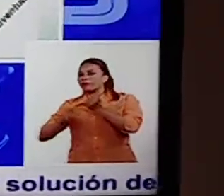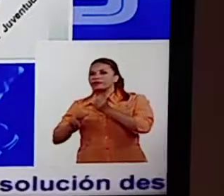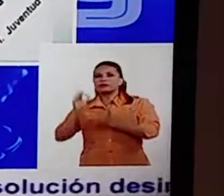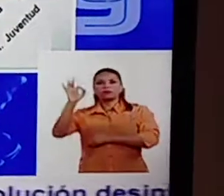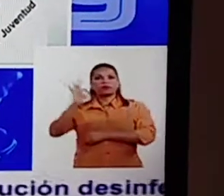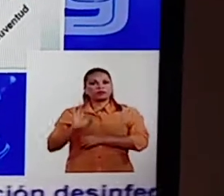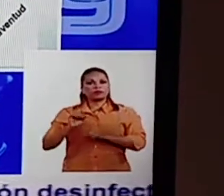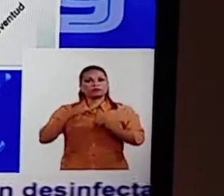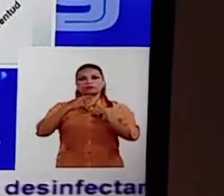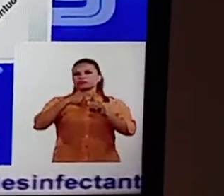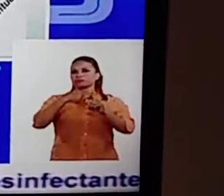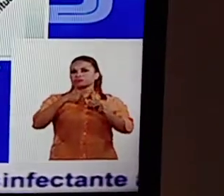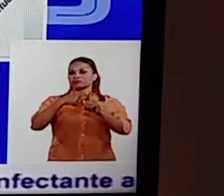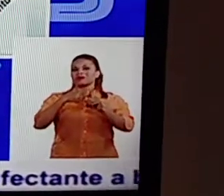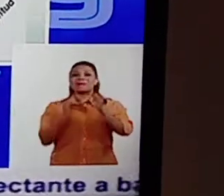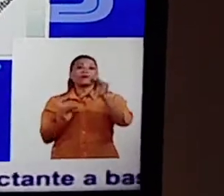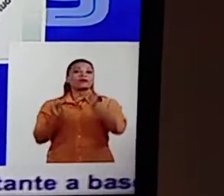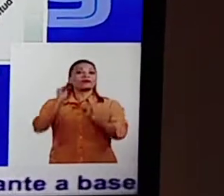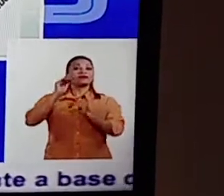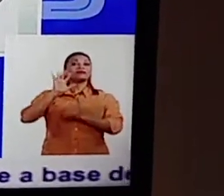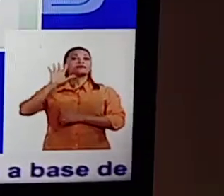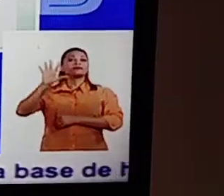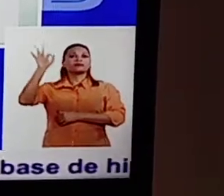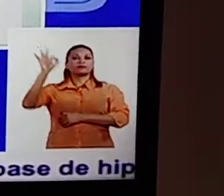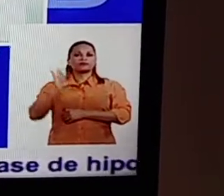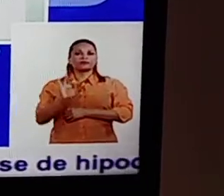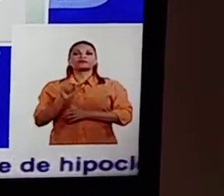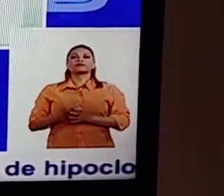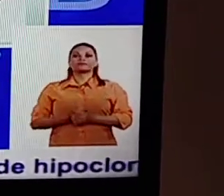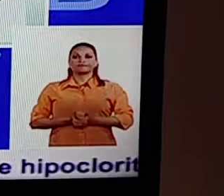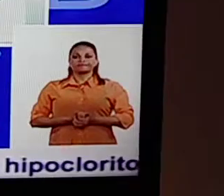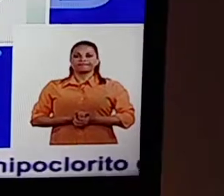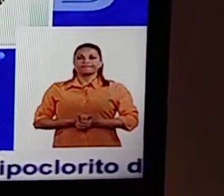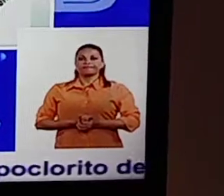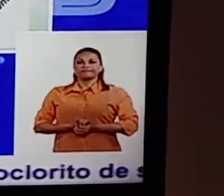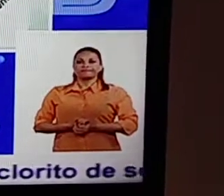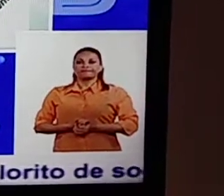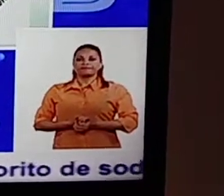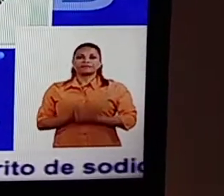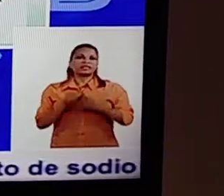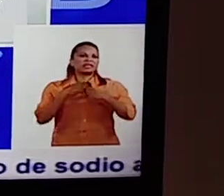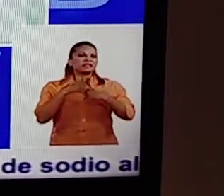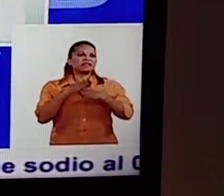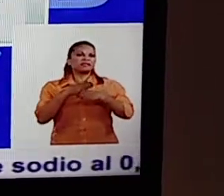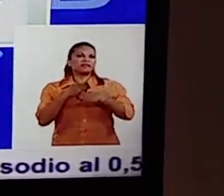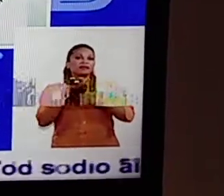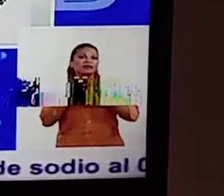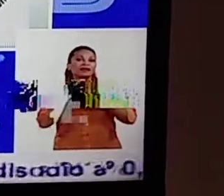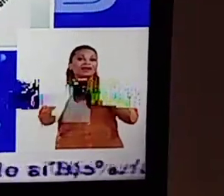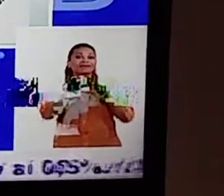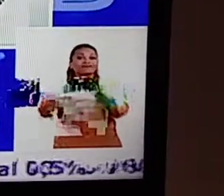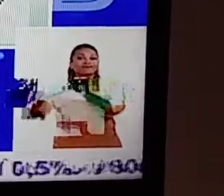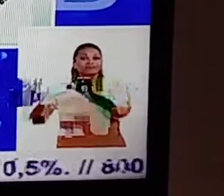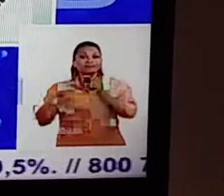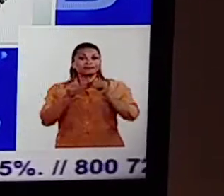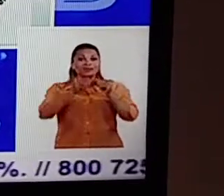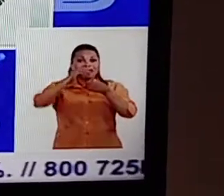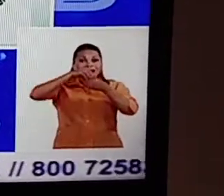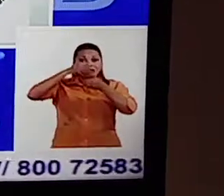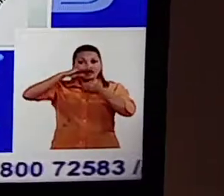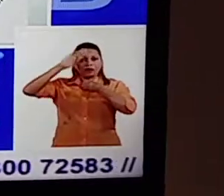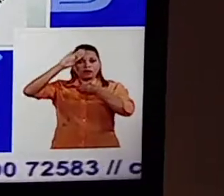positividad por encima del 5%, lo cual traduce que la transmisión en Cuba, si